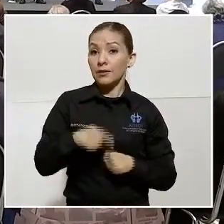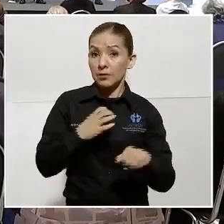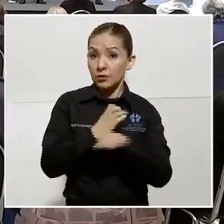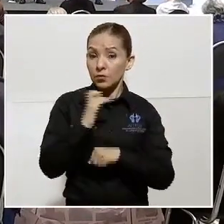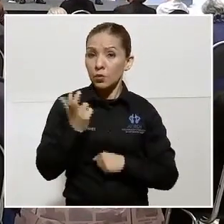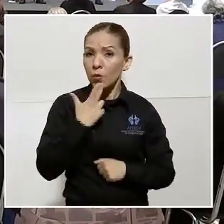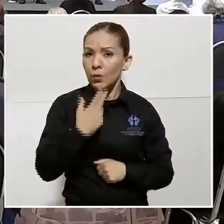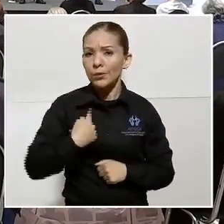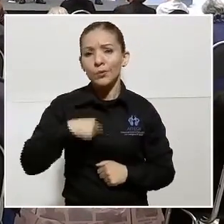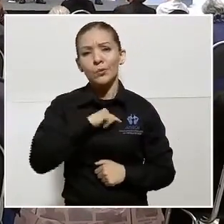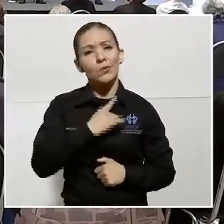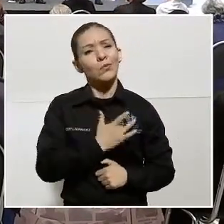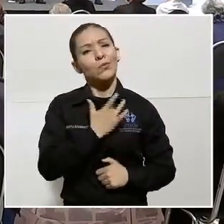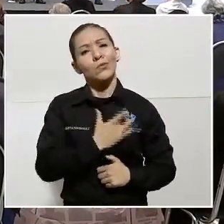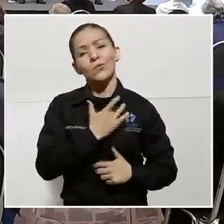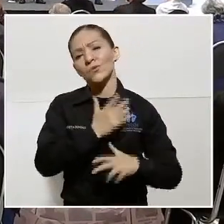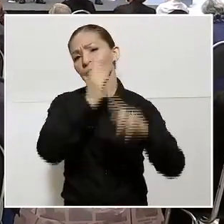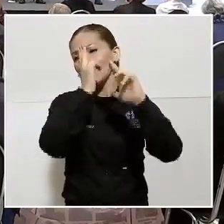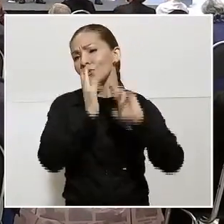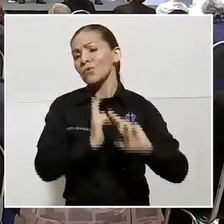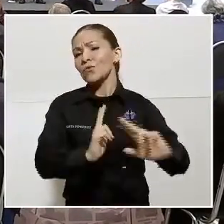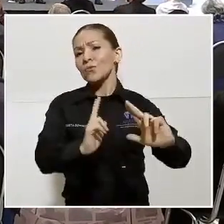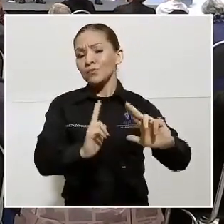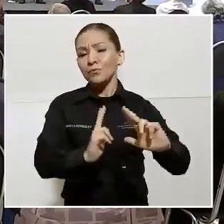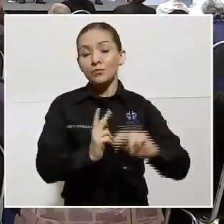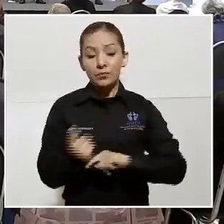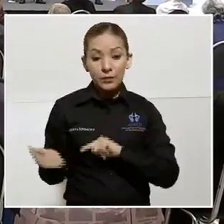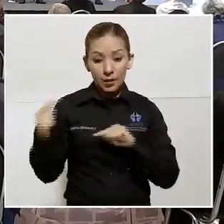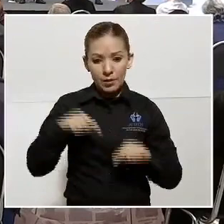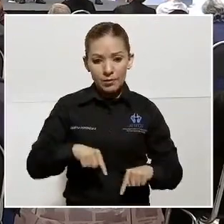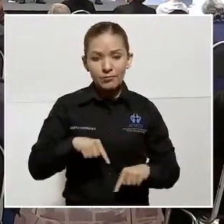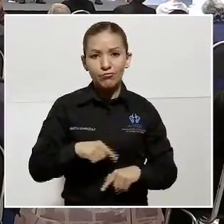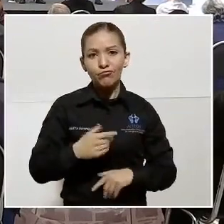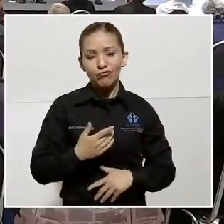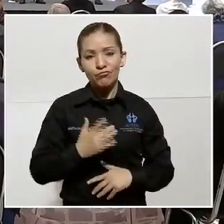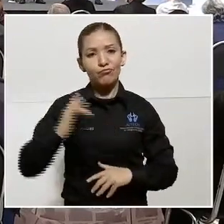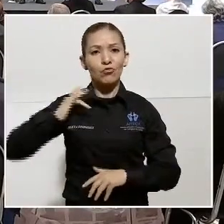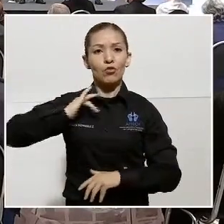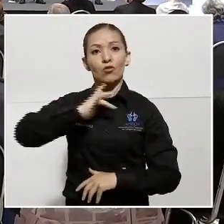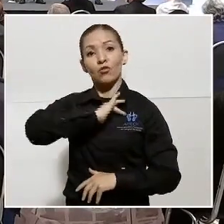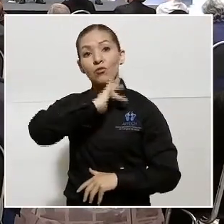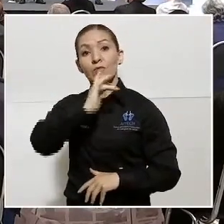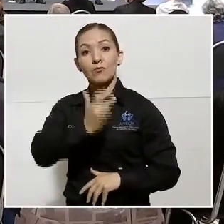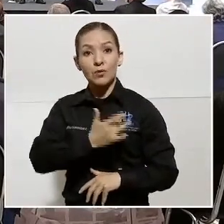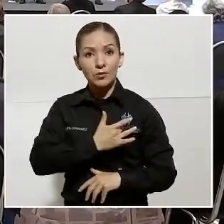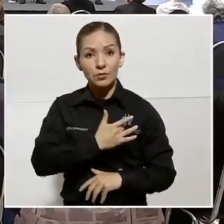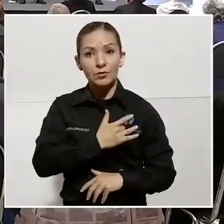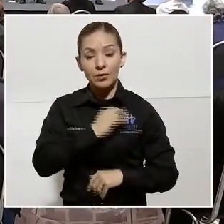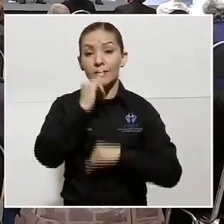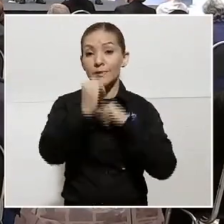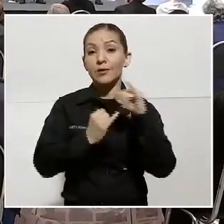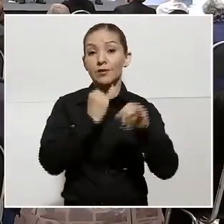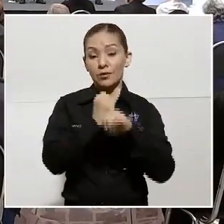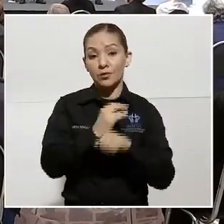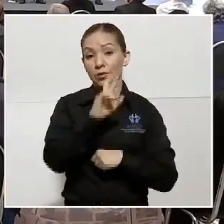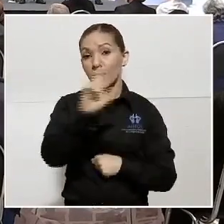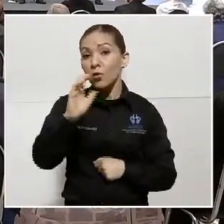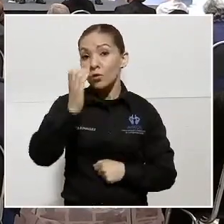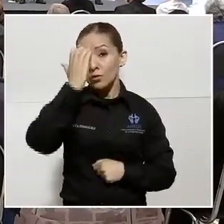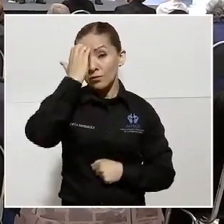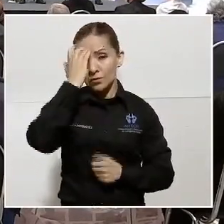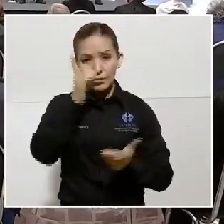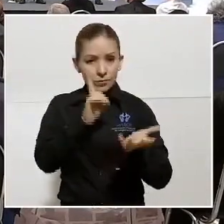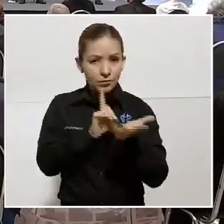un gran honor el poder ser escenario de la celebración de la conmemoración internacional del reconocimiento de